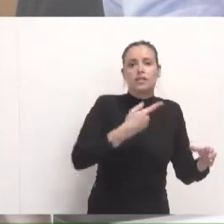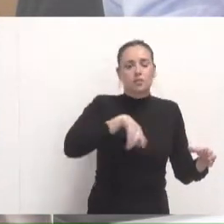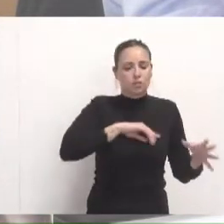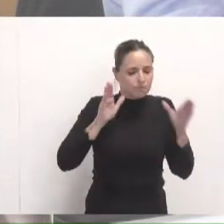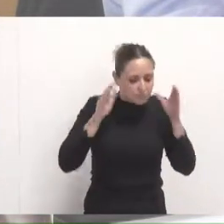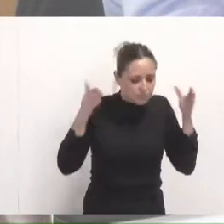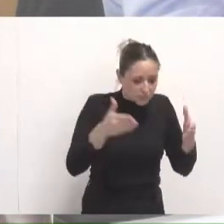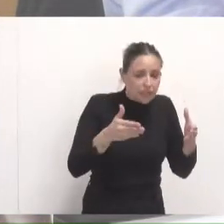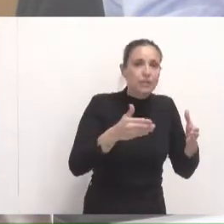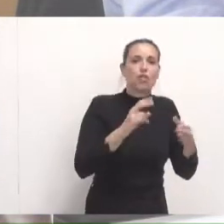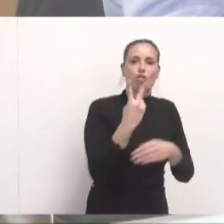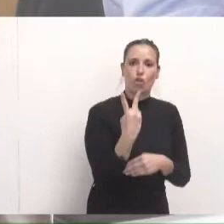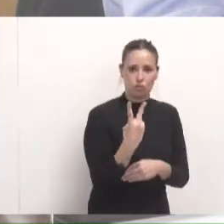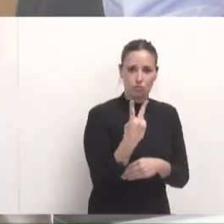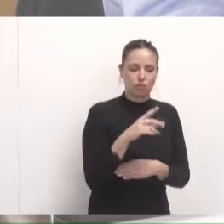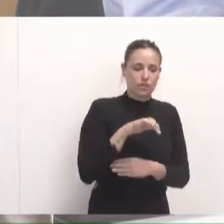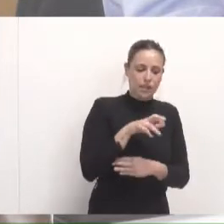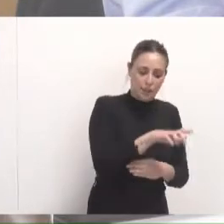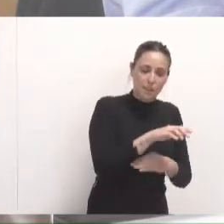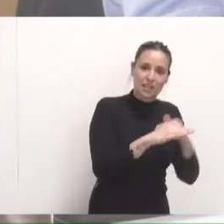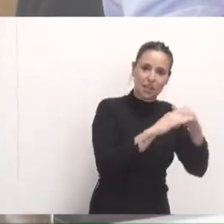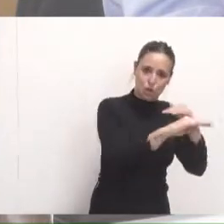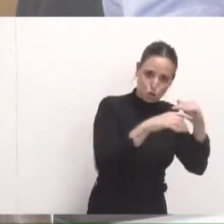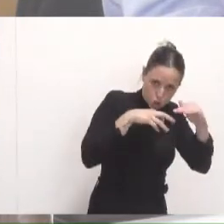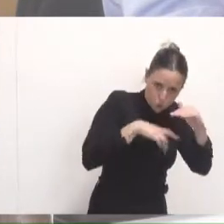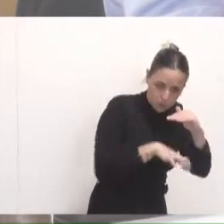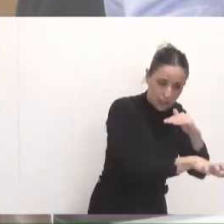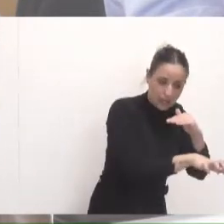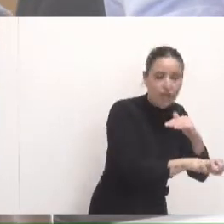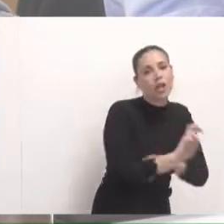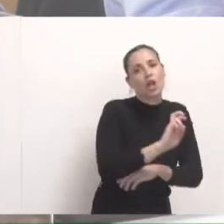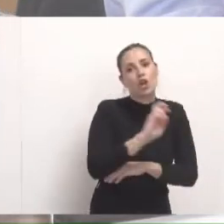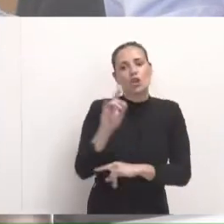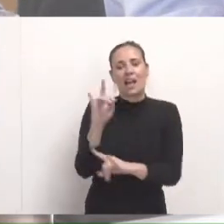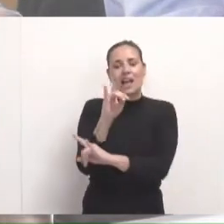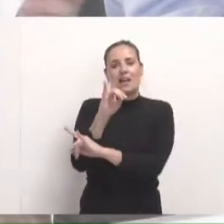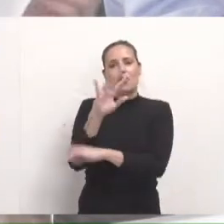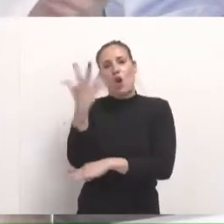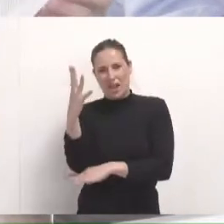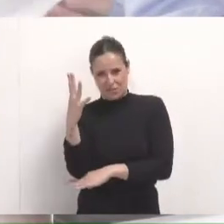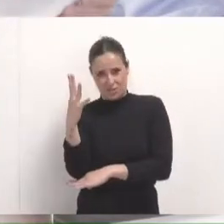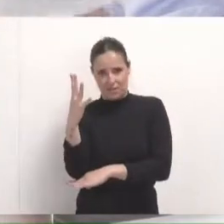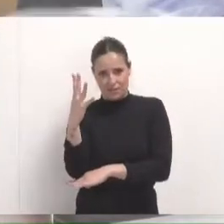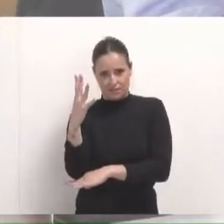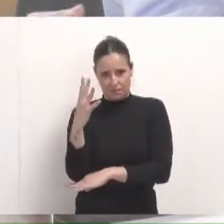termitas subterráneas, que es la Reticulitermes, y la de los árboles, que es la Cadispar.